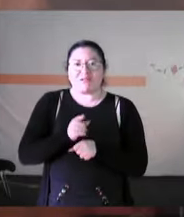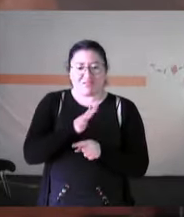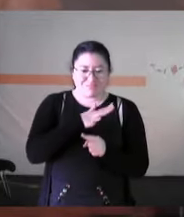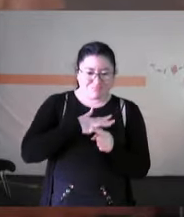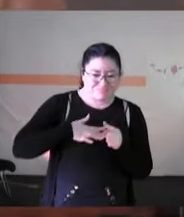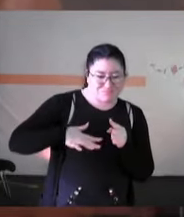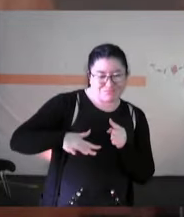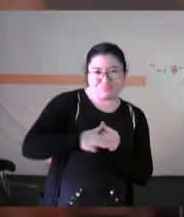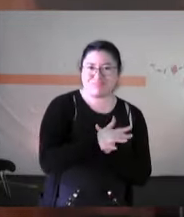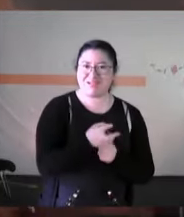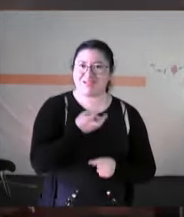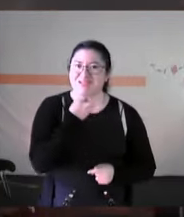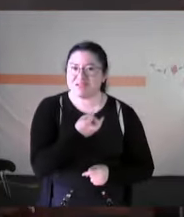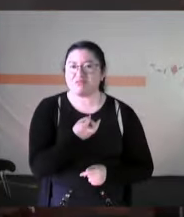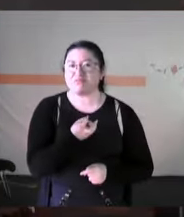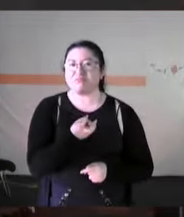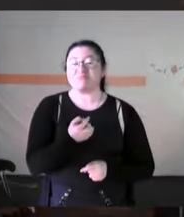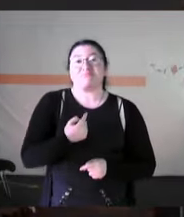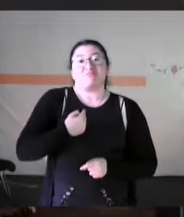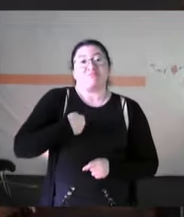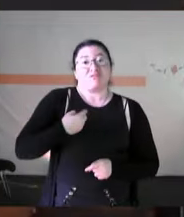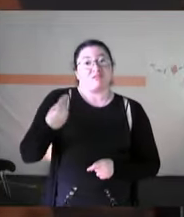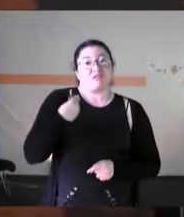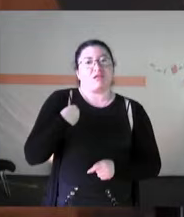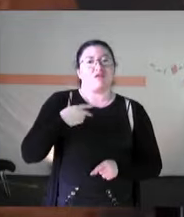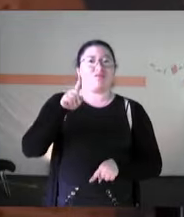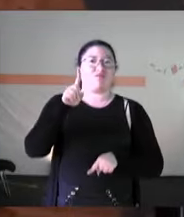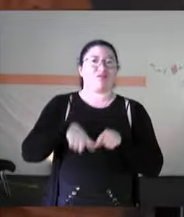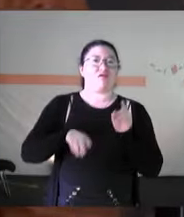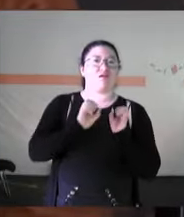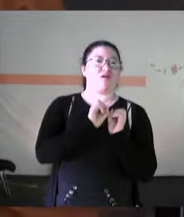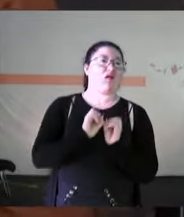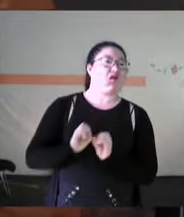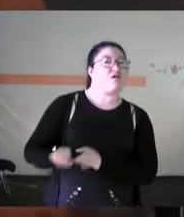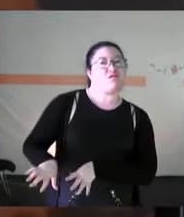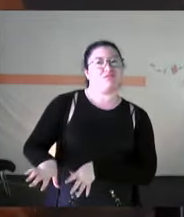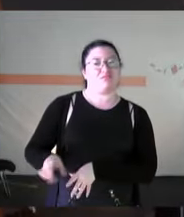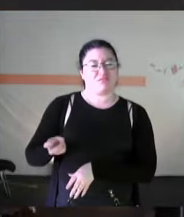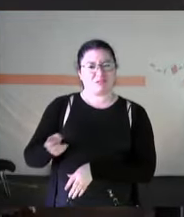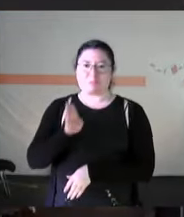habitado era algo de lo que me tenía que deshacer, algo